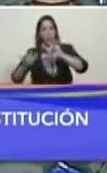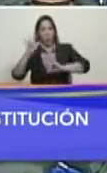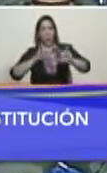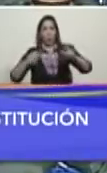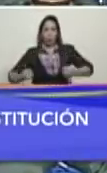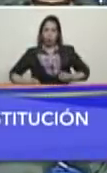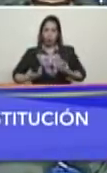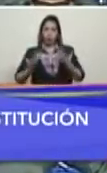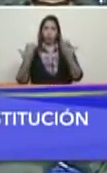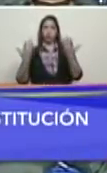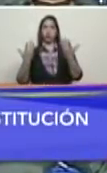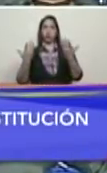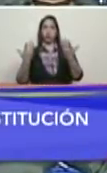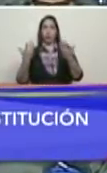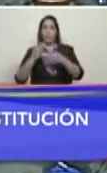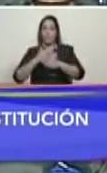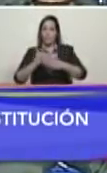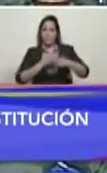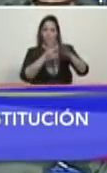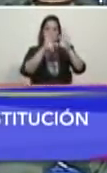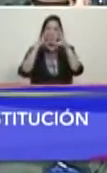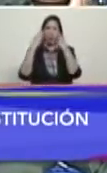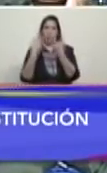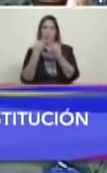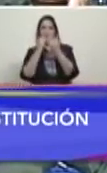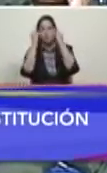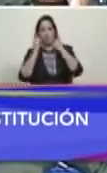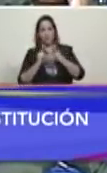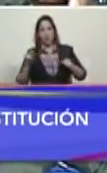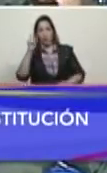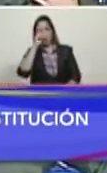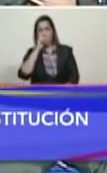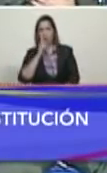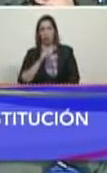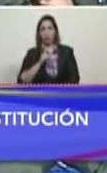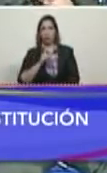que pasen con su familia un feliz año